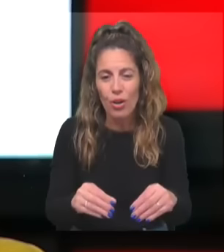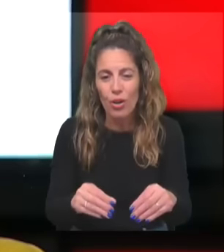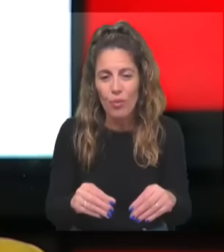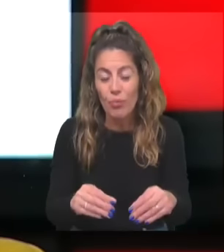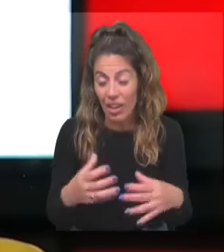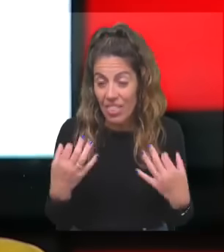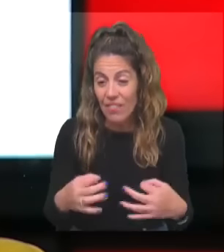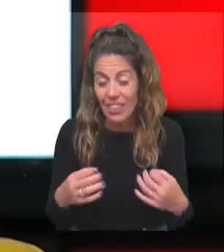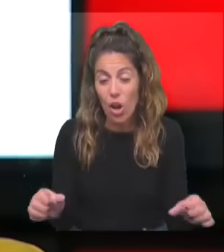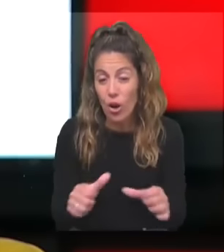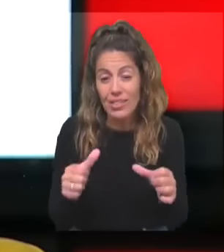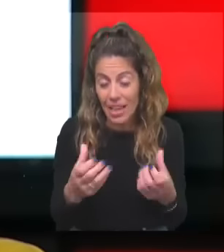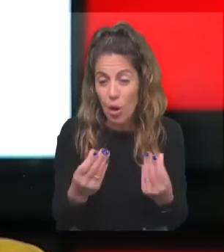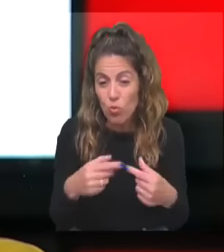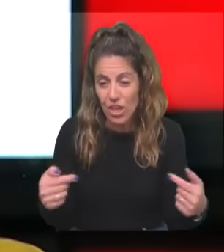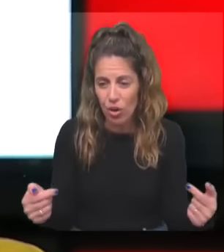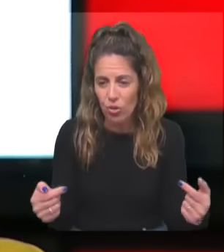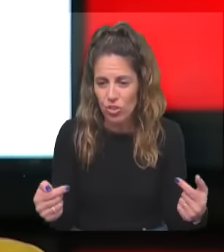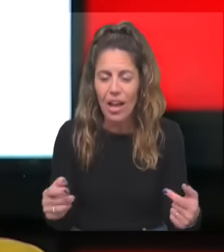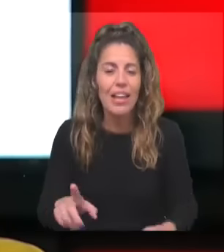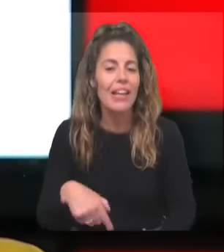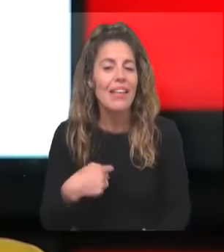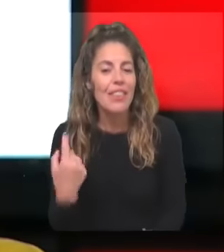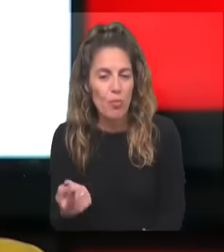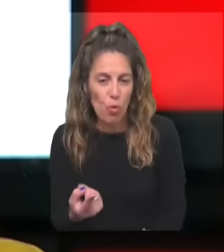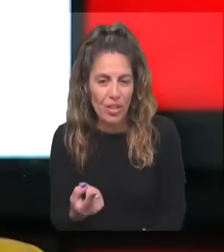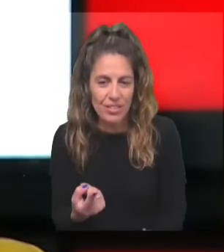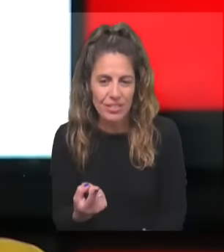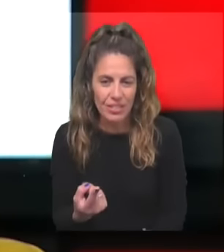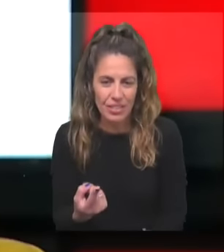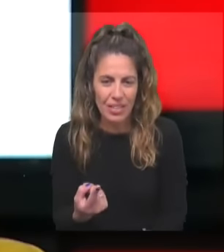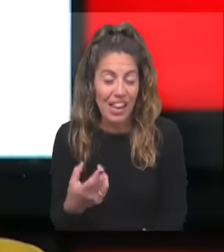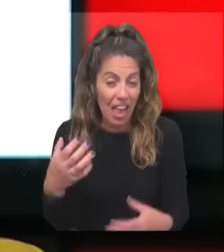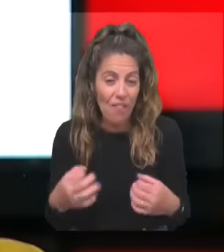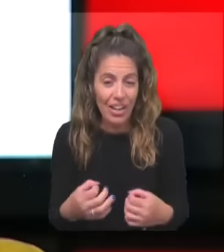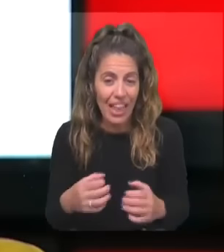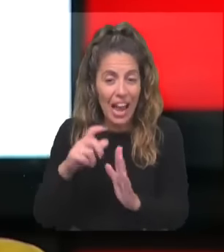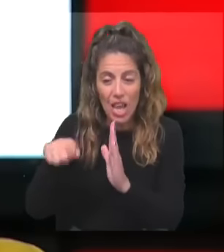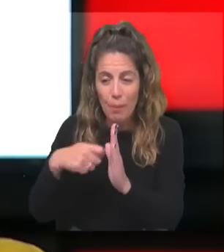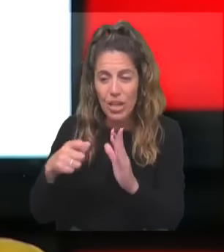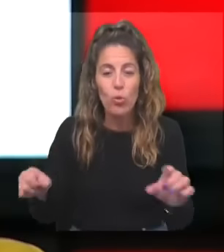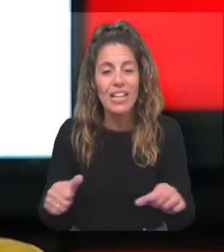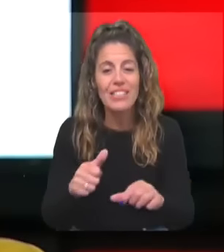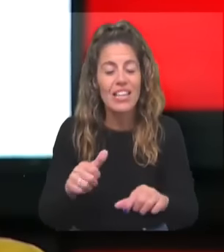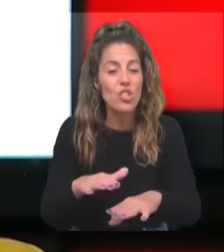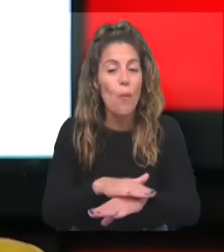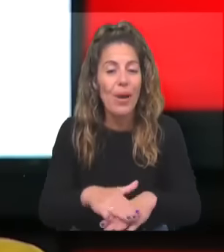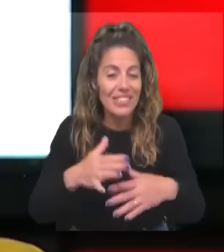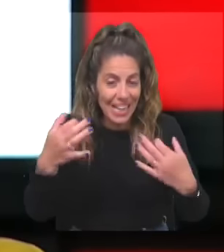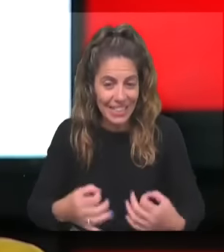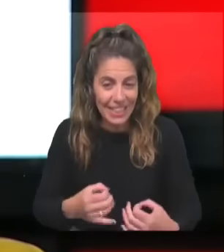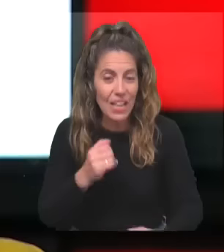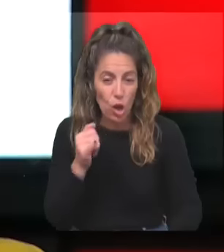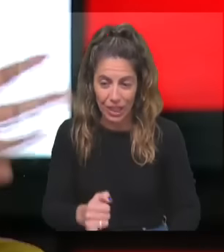increíble, realmente. Y después, bueno, la verdad que la película se hizo en base a la certeza de que lo que